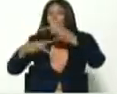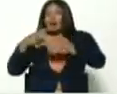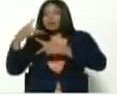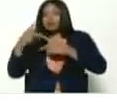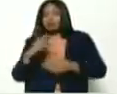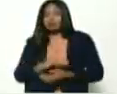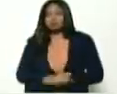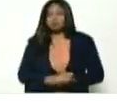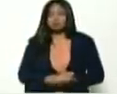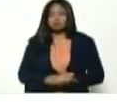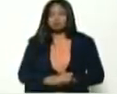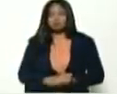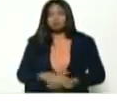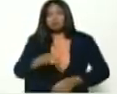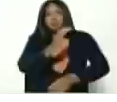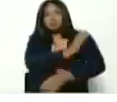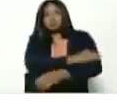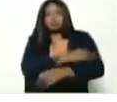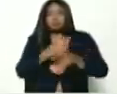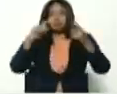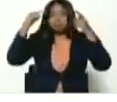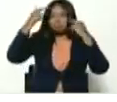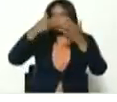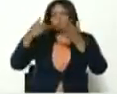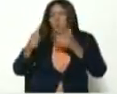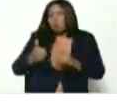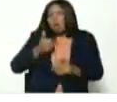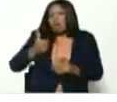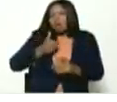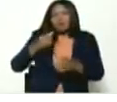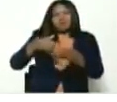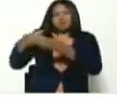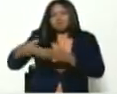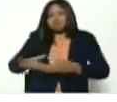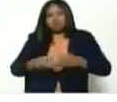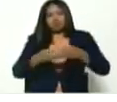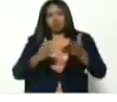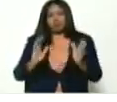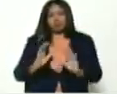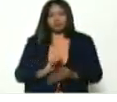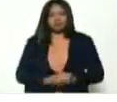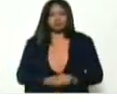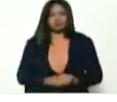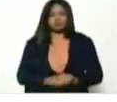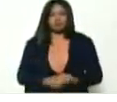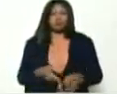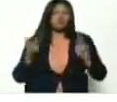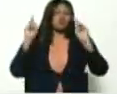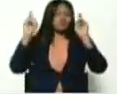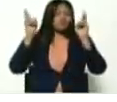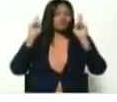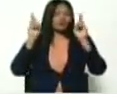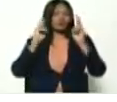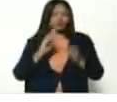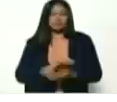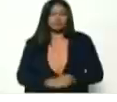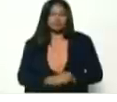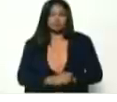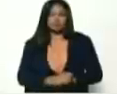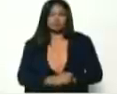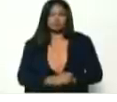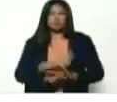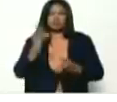de izquierda de derecha de centro izquierda del centro derecha ojalá es una de las